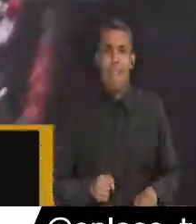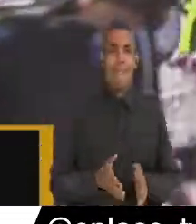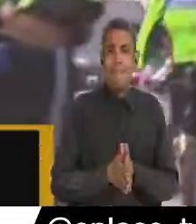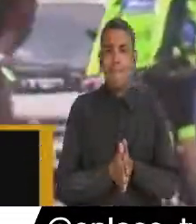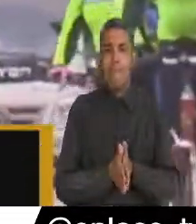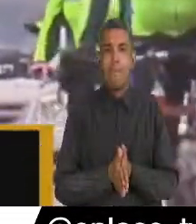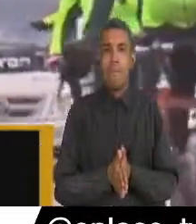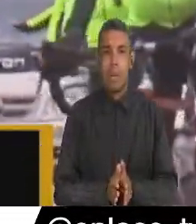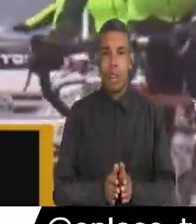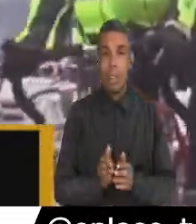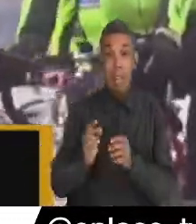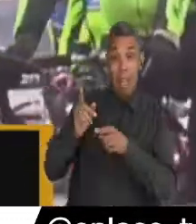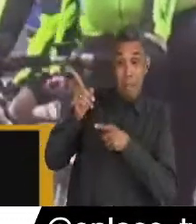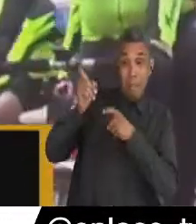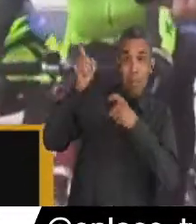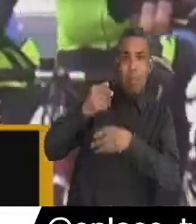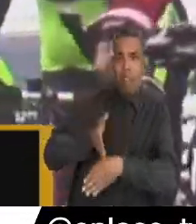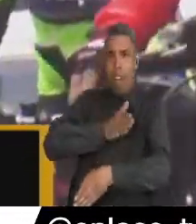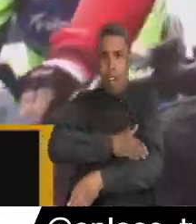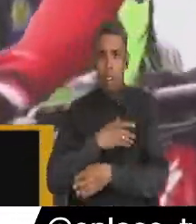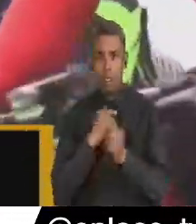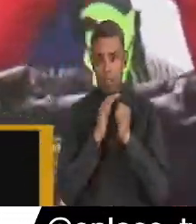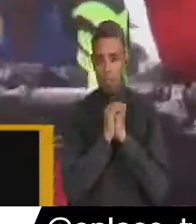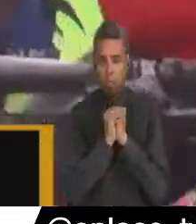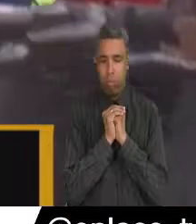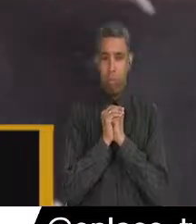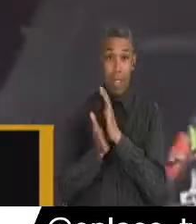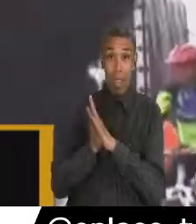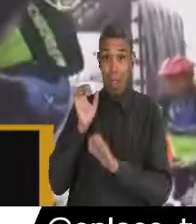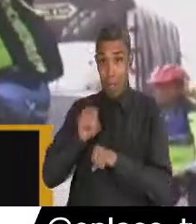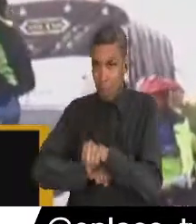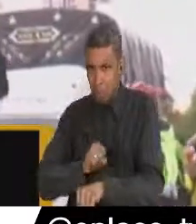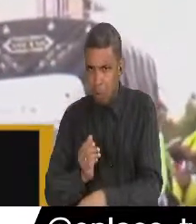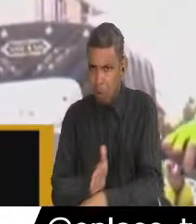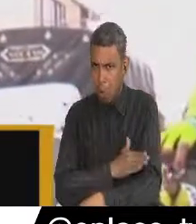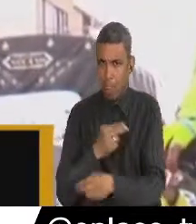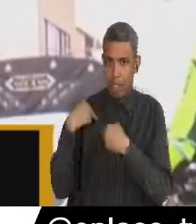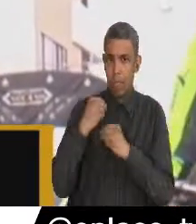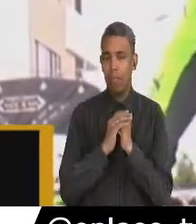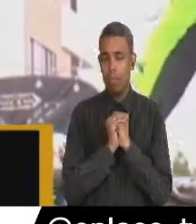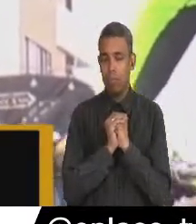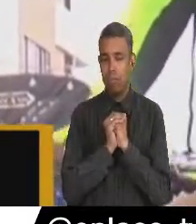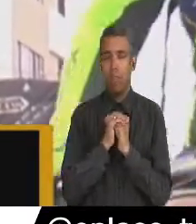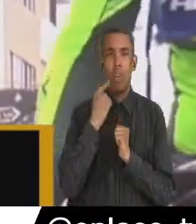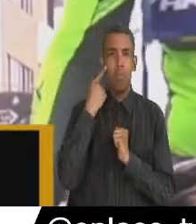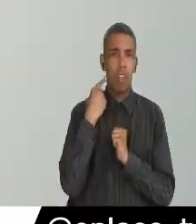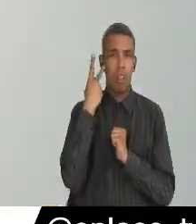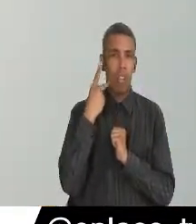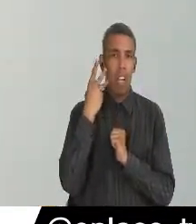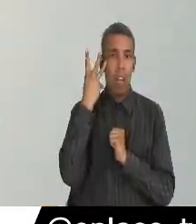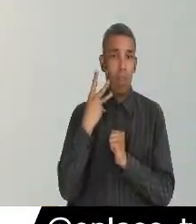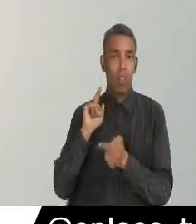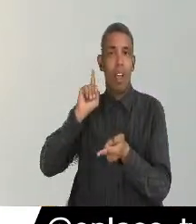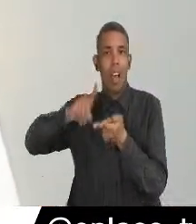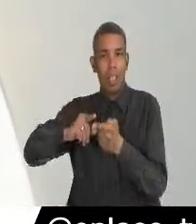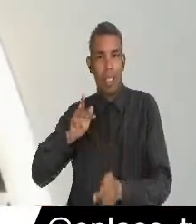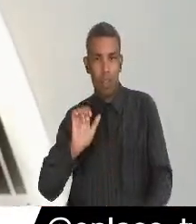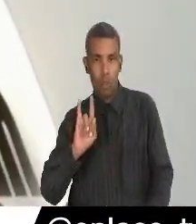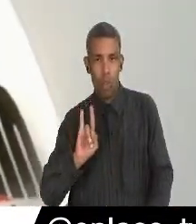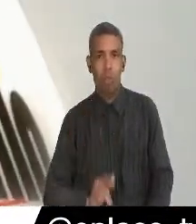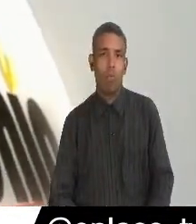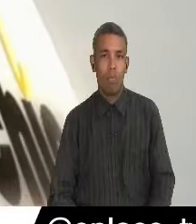de las integrantes del club que no partió en este recorrido, se dio el inicio al mismo, que se tomará 4 días, llegando a Tolú el Viernes Santo. Hasta aquí